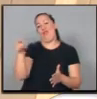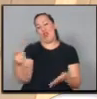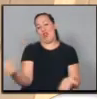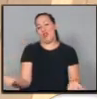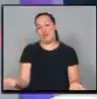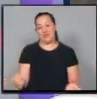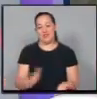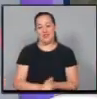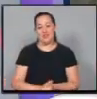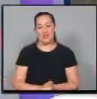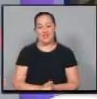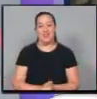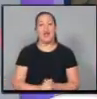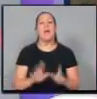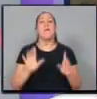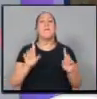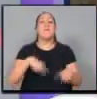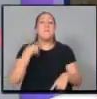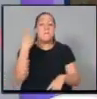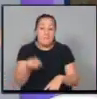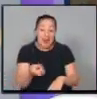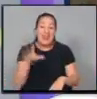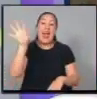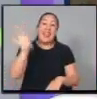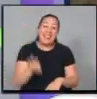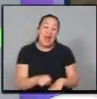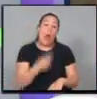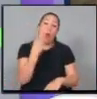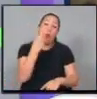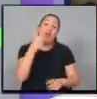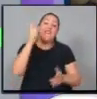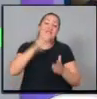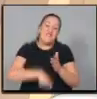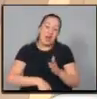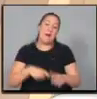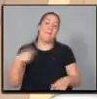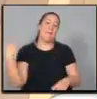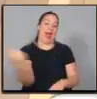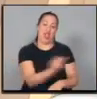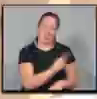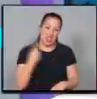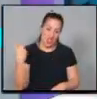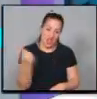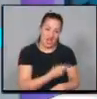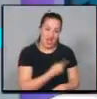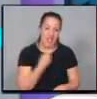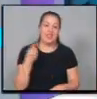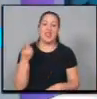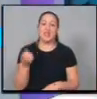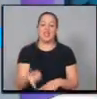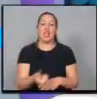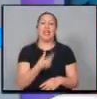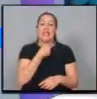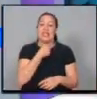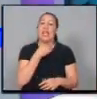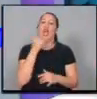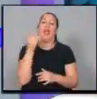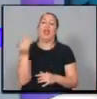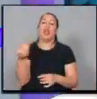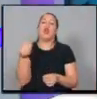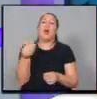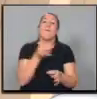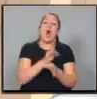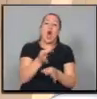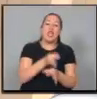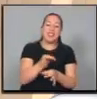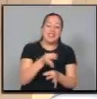vamos a la pausa. Mañana le traigo. Mañana va a traer uno con un autógrafo para todos. Un libro saber comprar para todos. Claro, los consejos de Comán. Yo quiero uno. Un libro saber comprar,